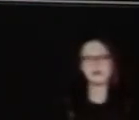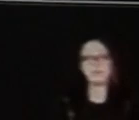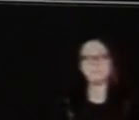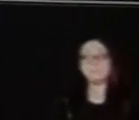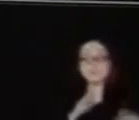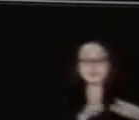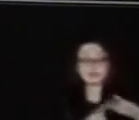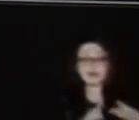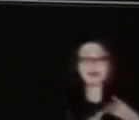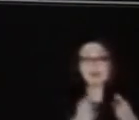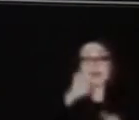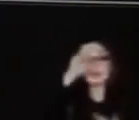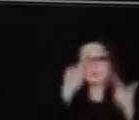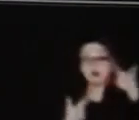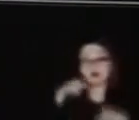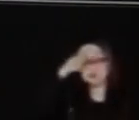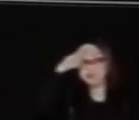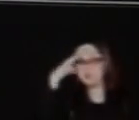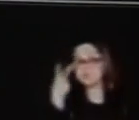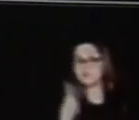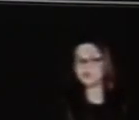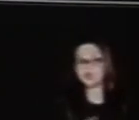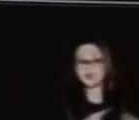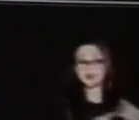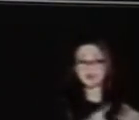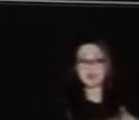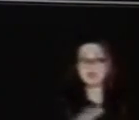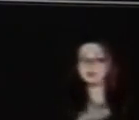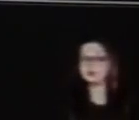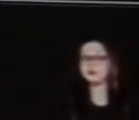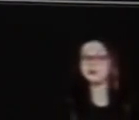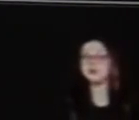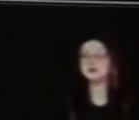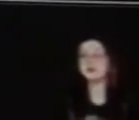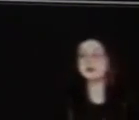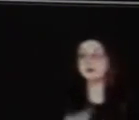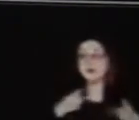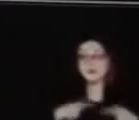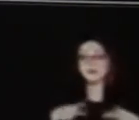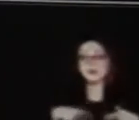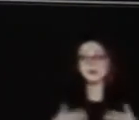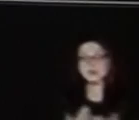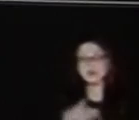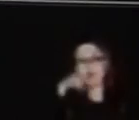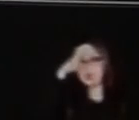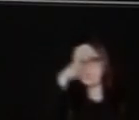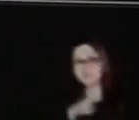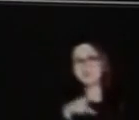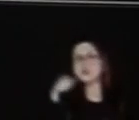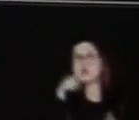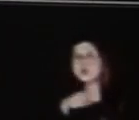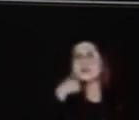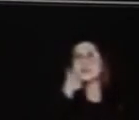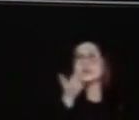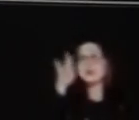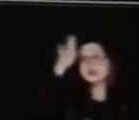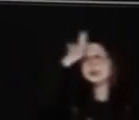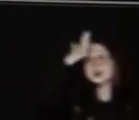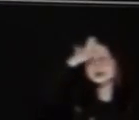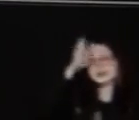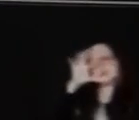Y en la revolución, nuestro pueblo y sus extraordinarios